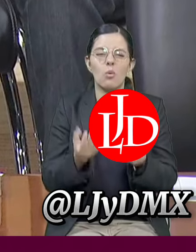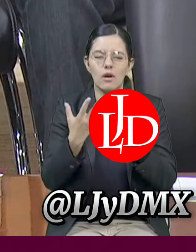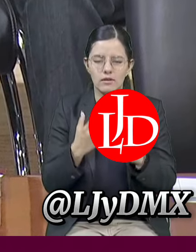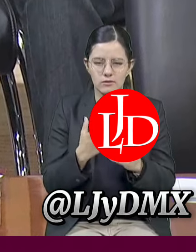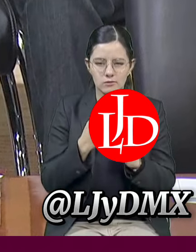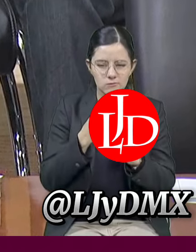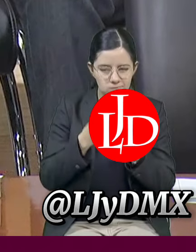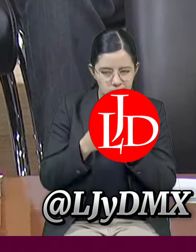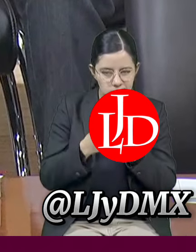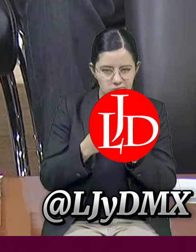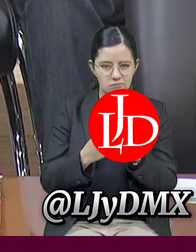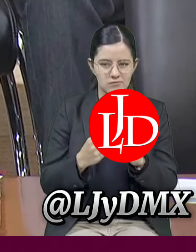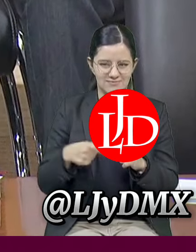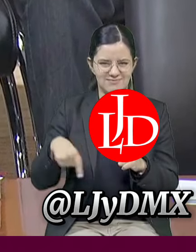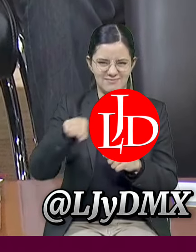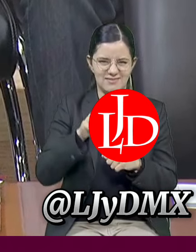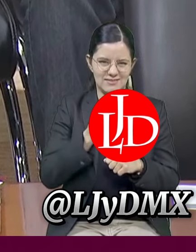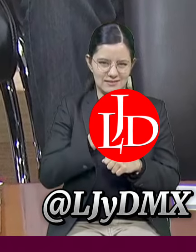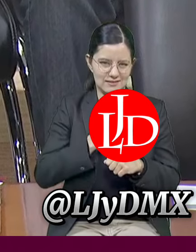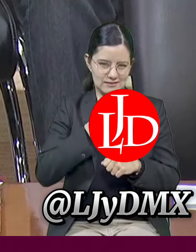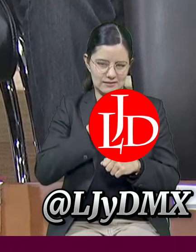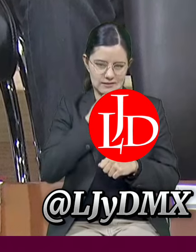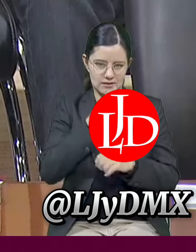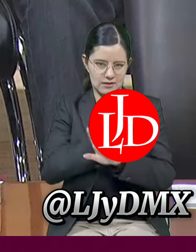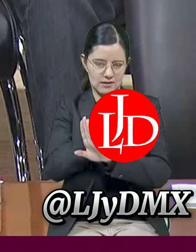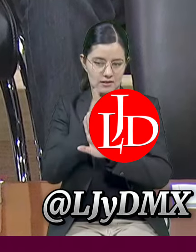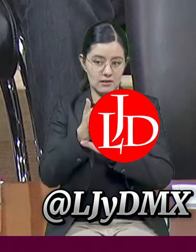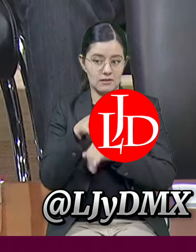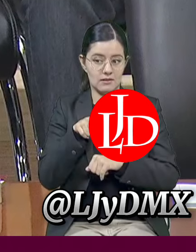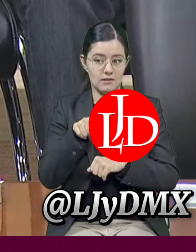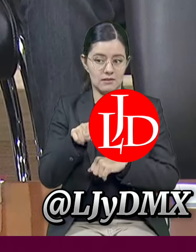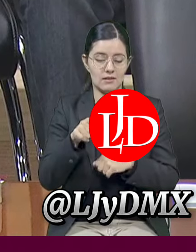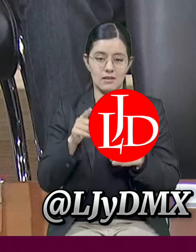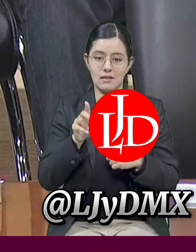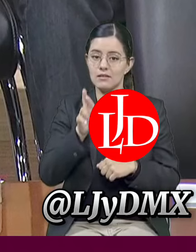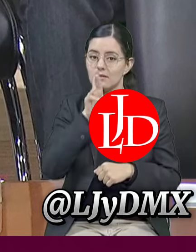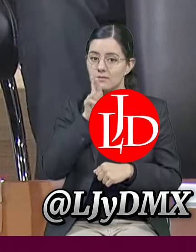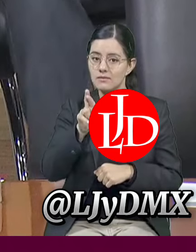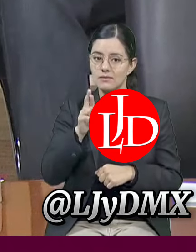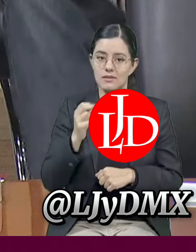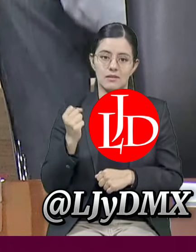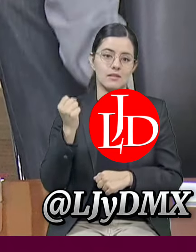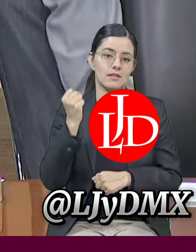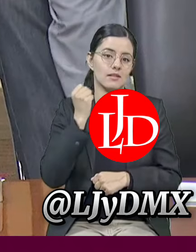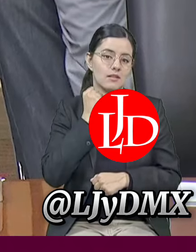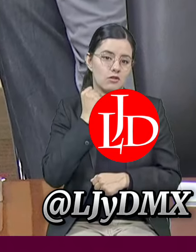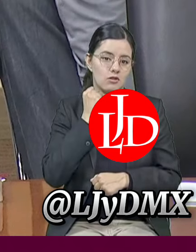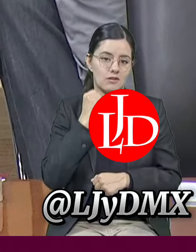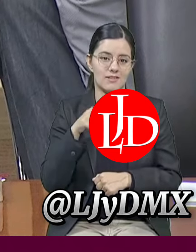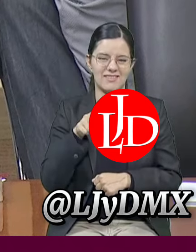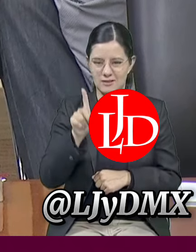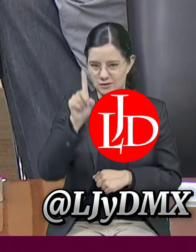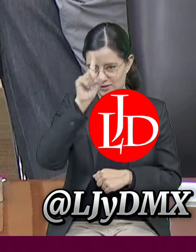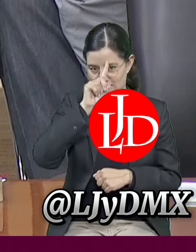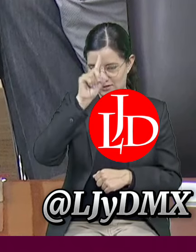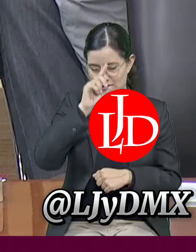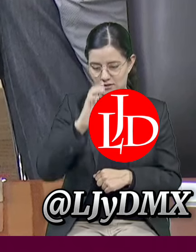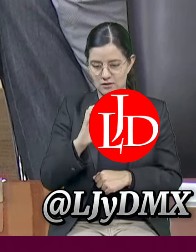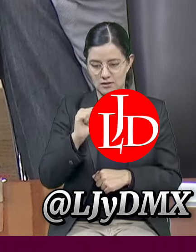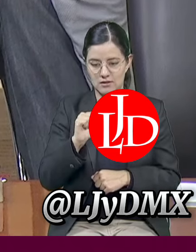la respuesta que nada menos que un representante popular una senadora de la República hace al consejero castillo es